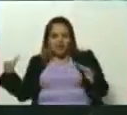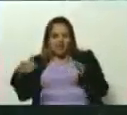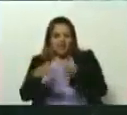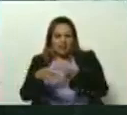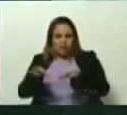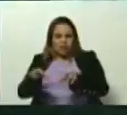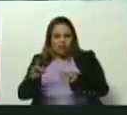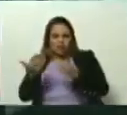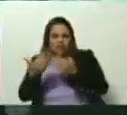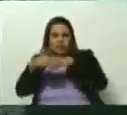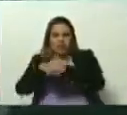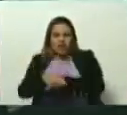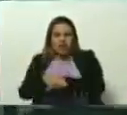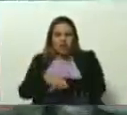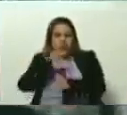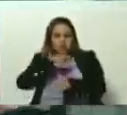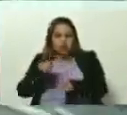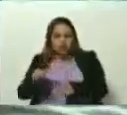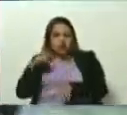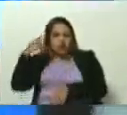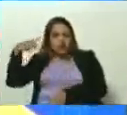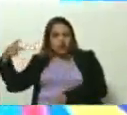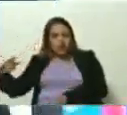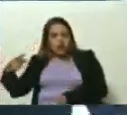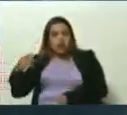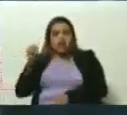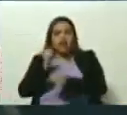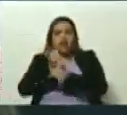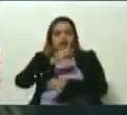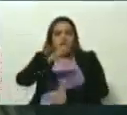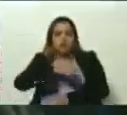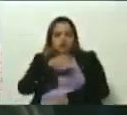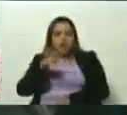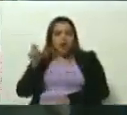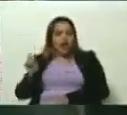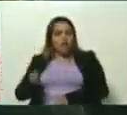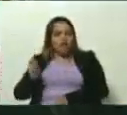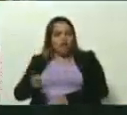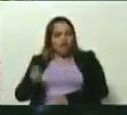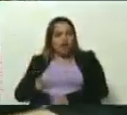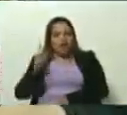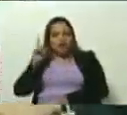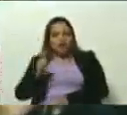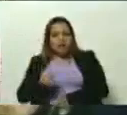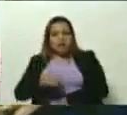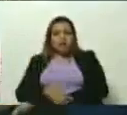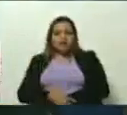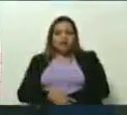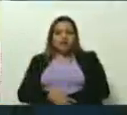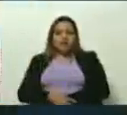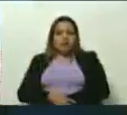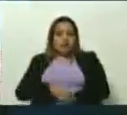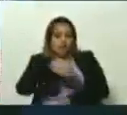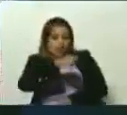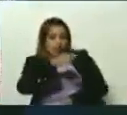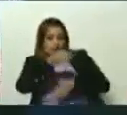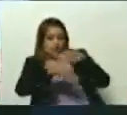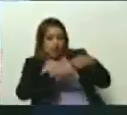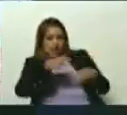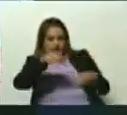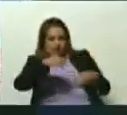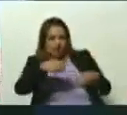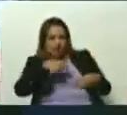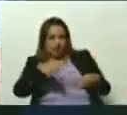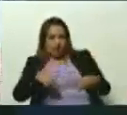está integrado por criminólogos, psicólogos, trabajadores sociales y abogados. ¿Y ellos saben lo que está pasando aquí? ¿Ellos les dijeron que estábamos acá? Claro,